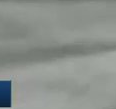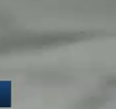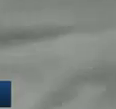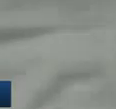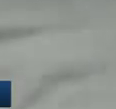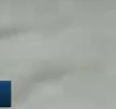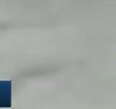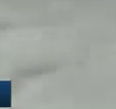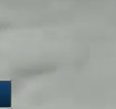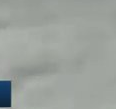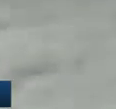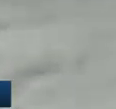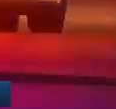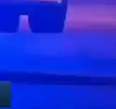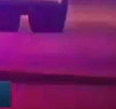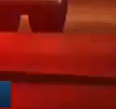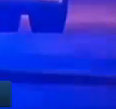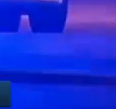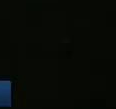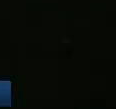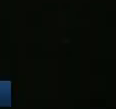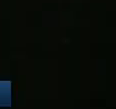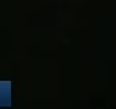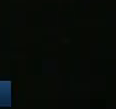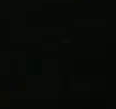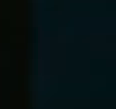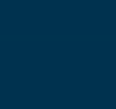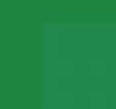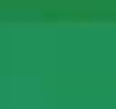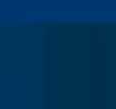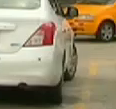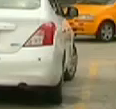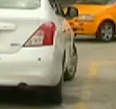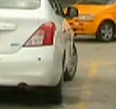del 300%. Tendremos un informe especial.